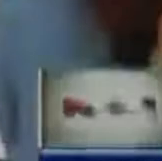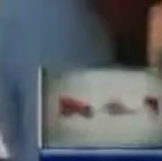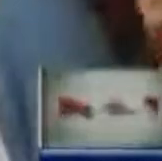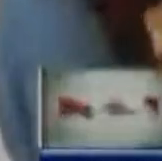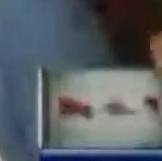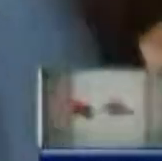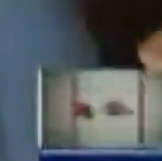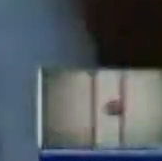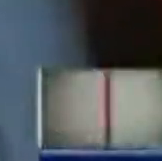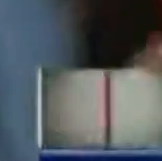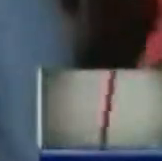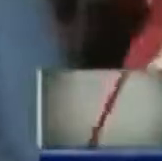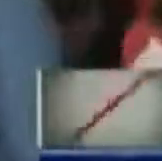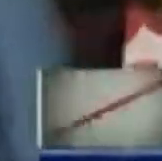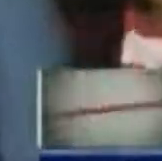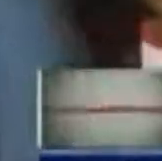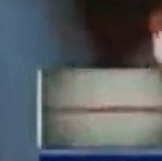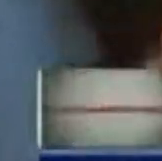Pepito